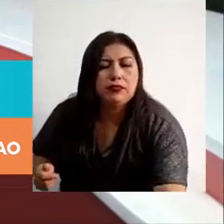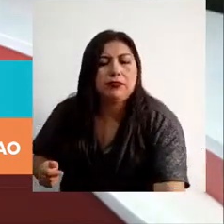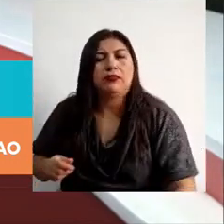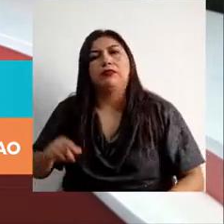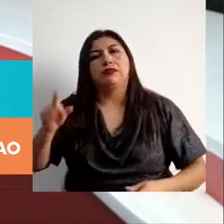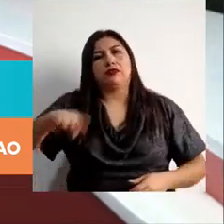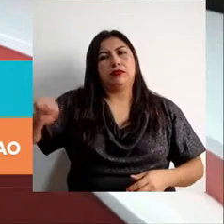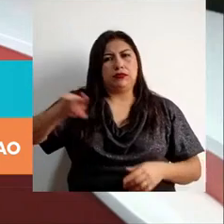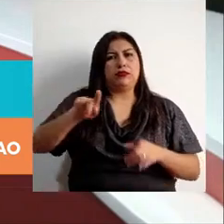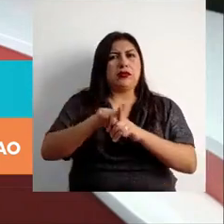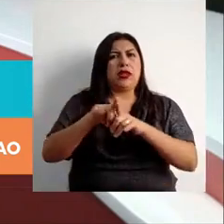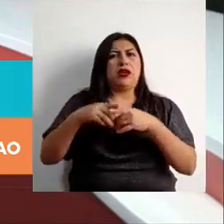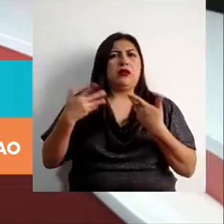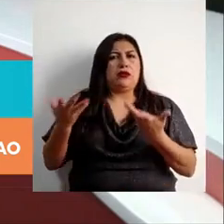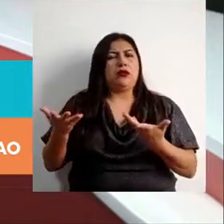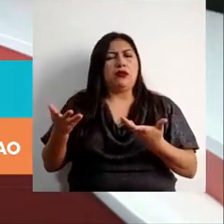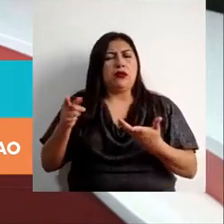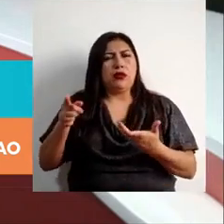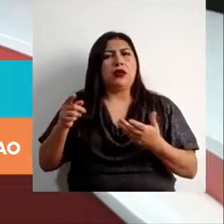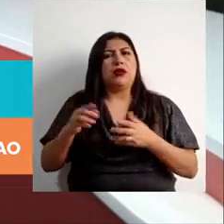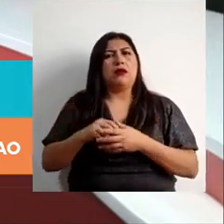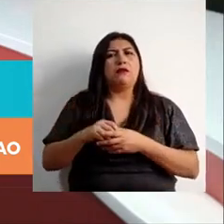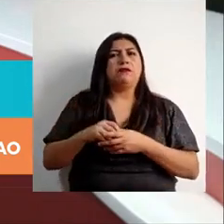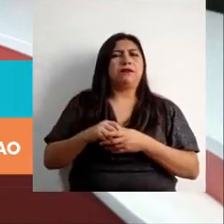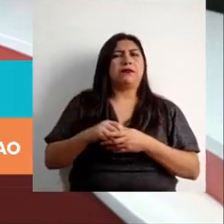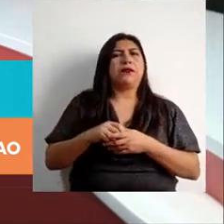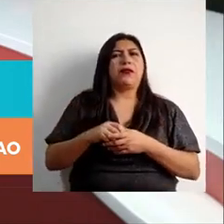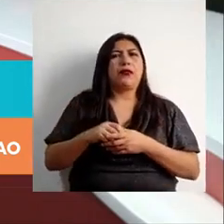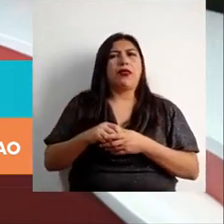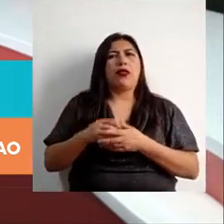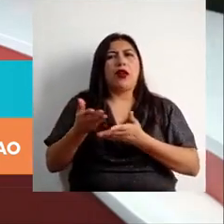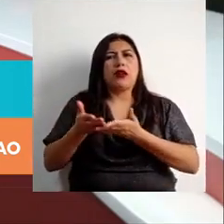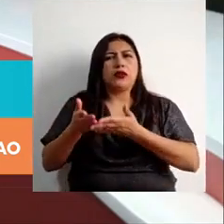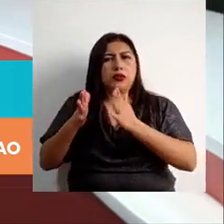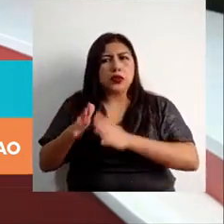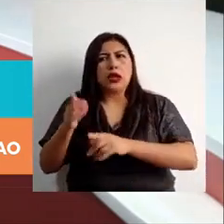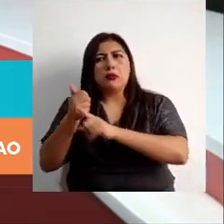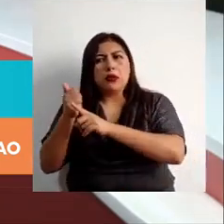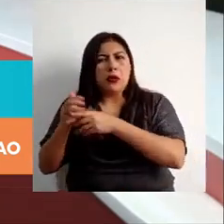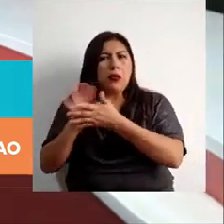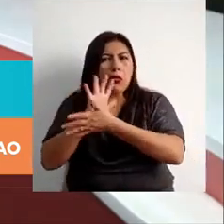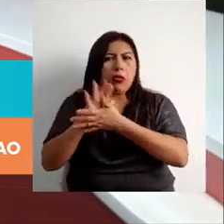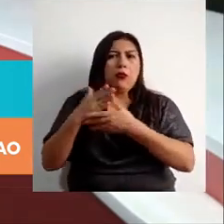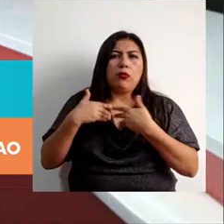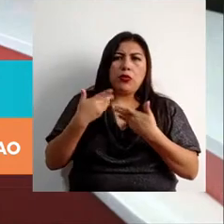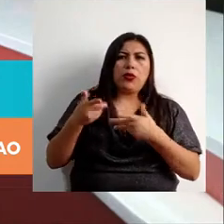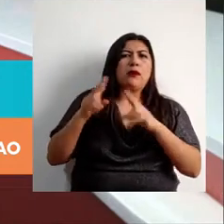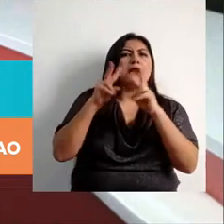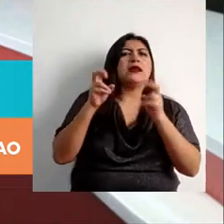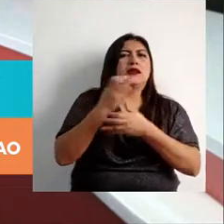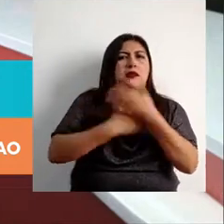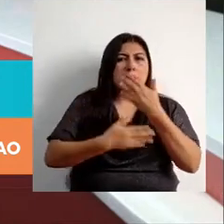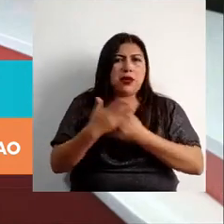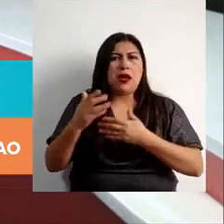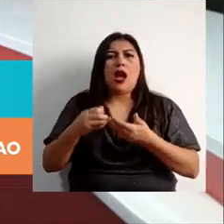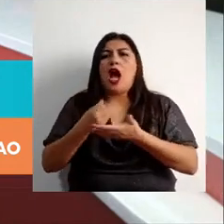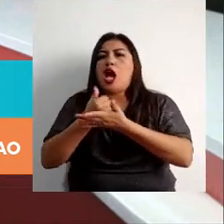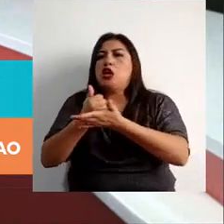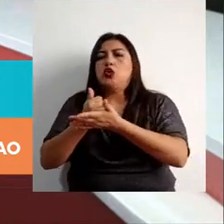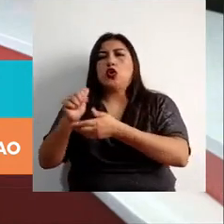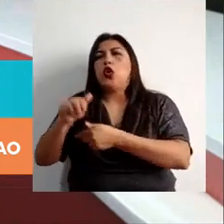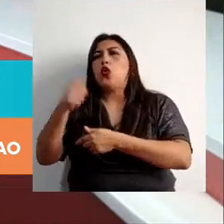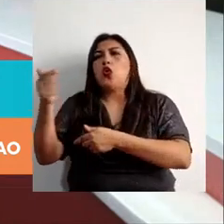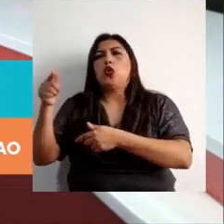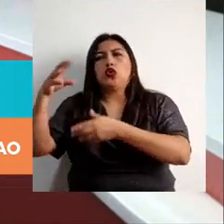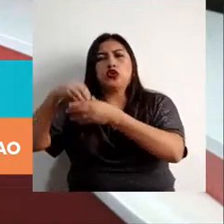de discapacidad y de esa manera lograr conseguir sillas de ruedas para sus compañeros de su aula,